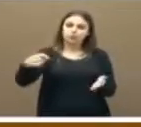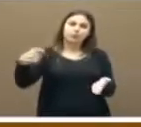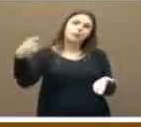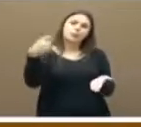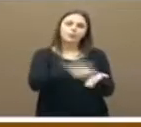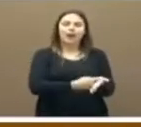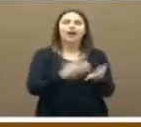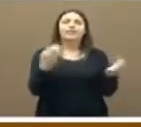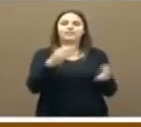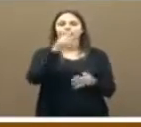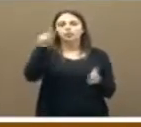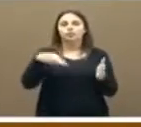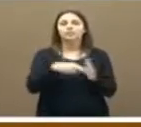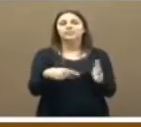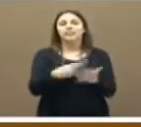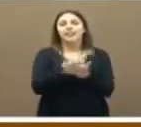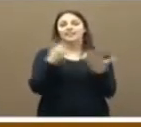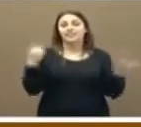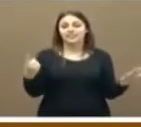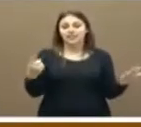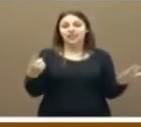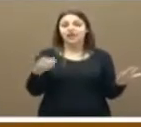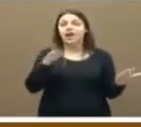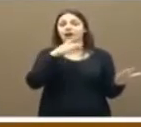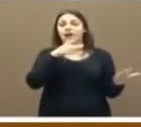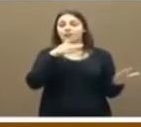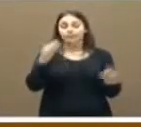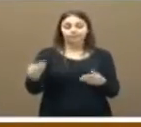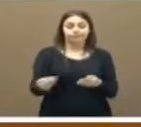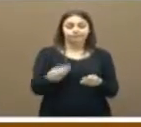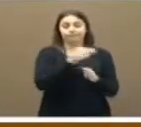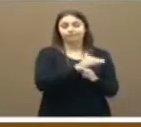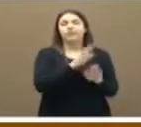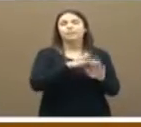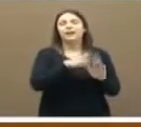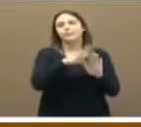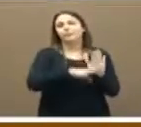en el año 2016 con cargo al nuevo Programa de Desarrollo Rural.